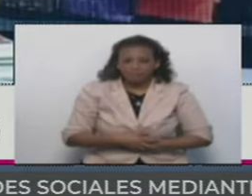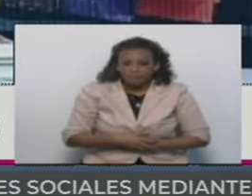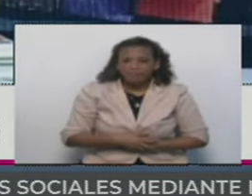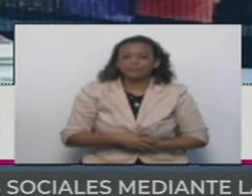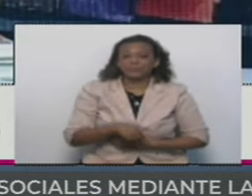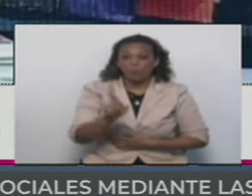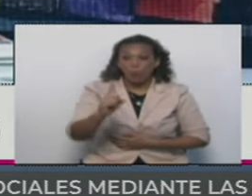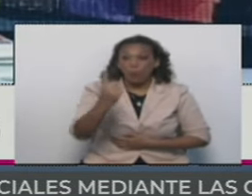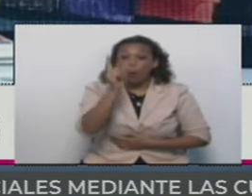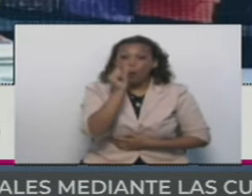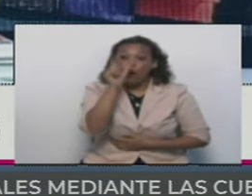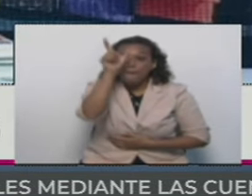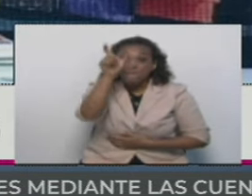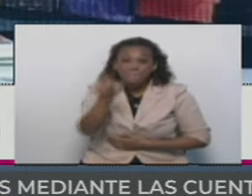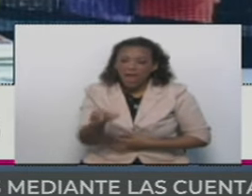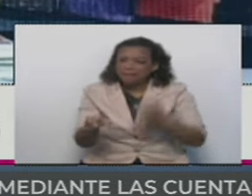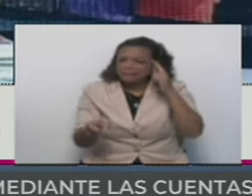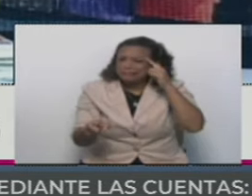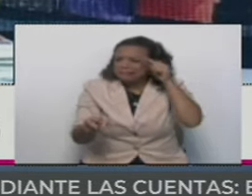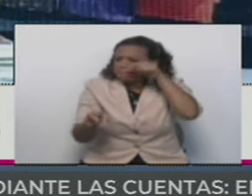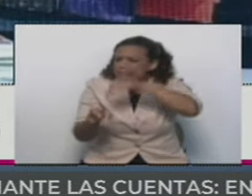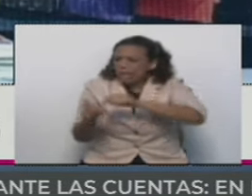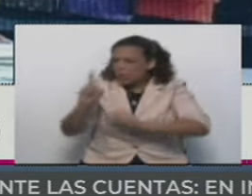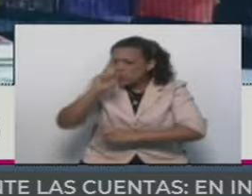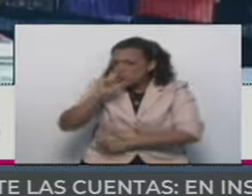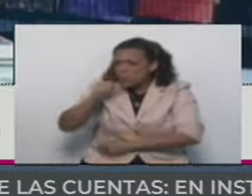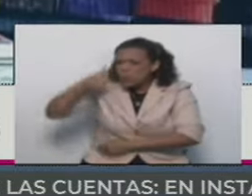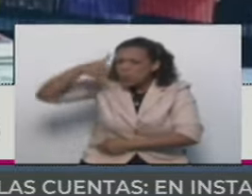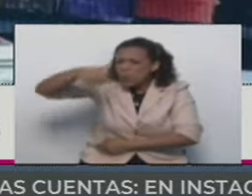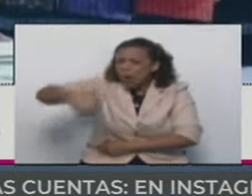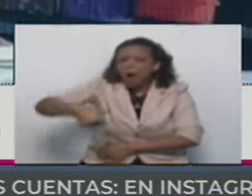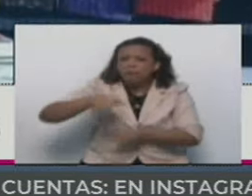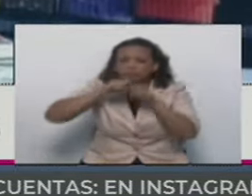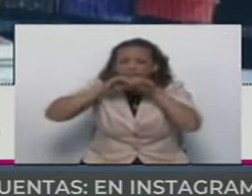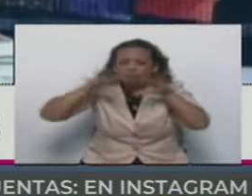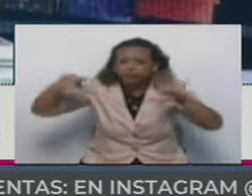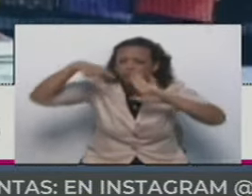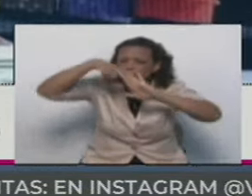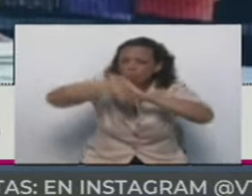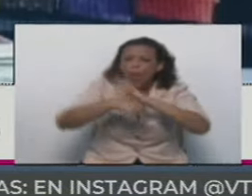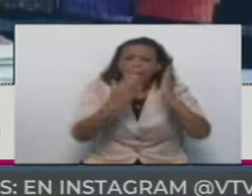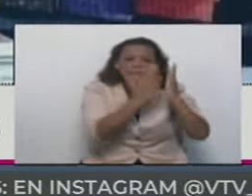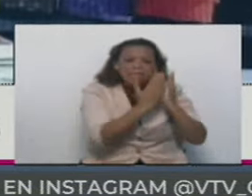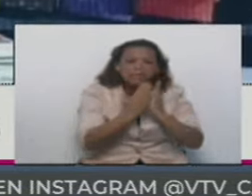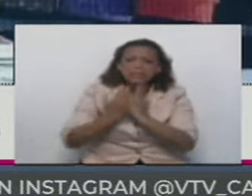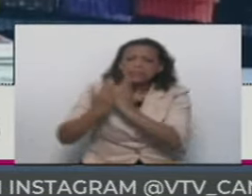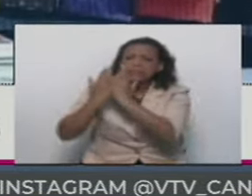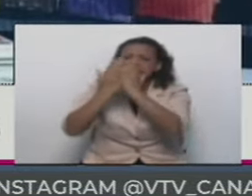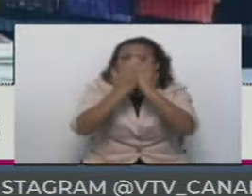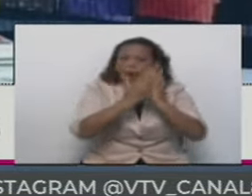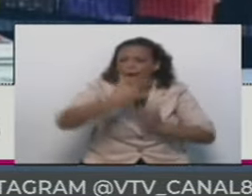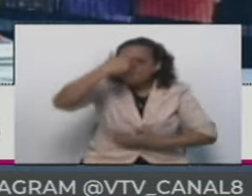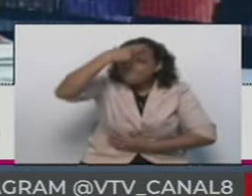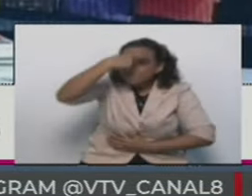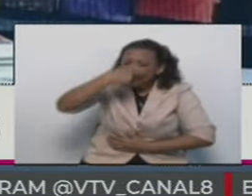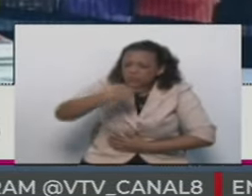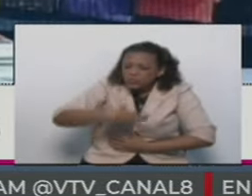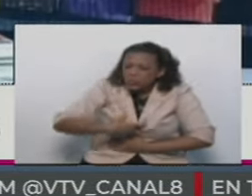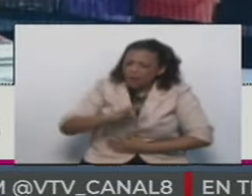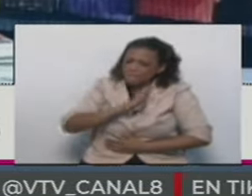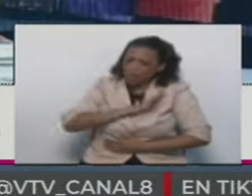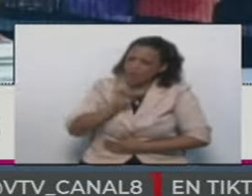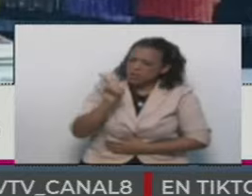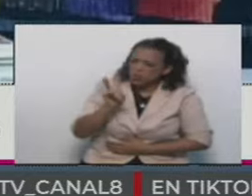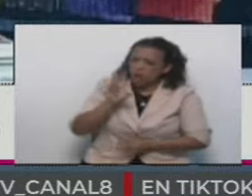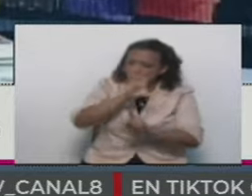Uno de los hombres que se ha dedicado a hurgar en la profundidad del ser nacional para